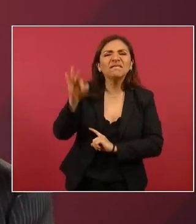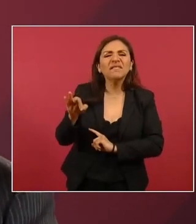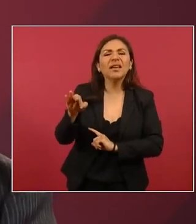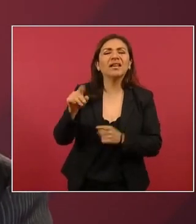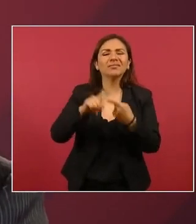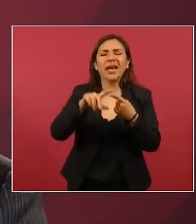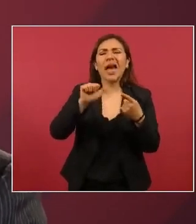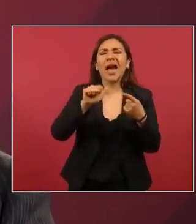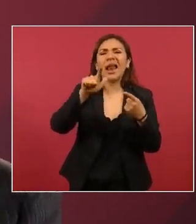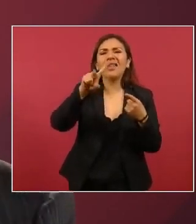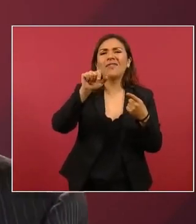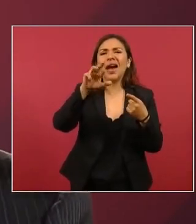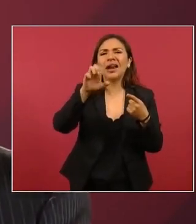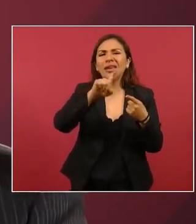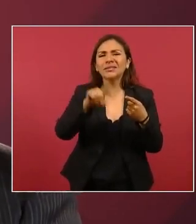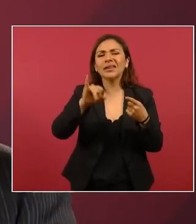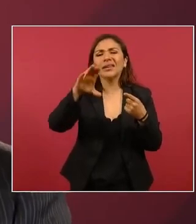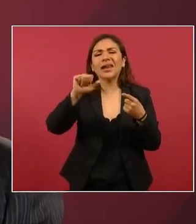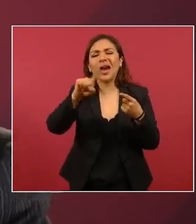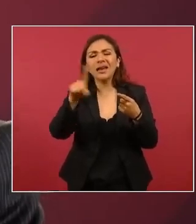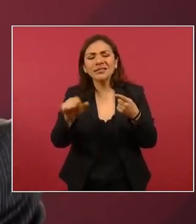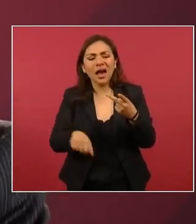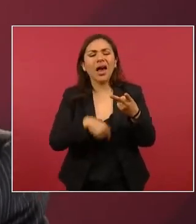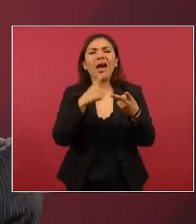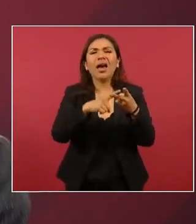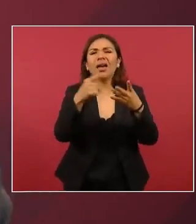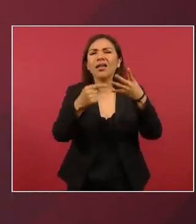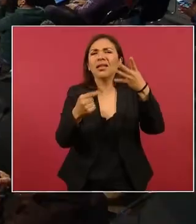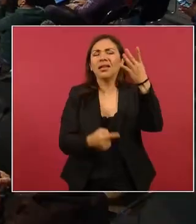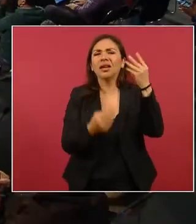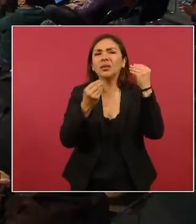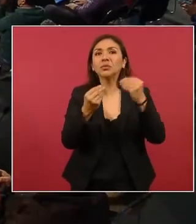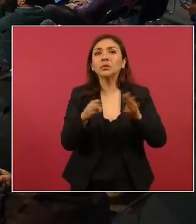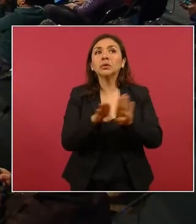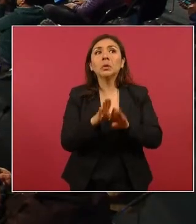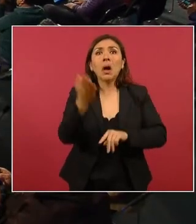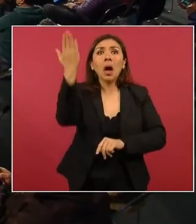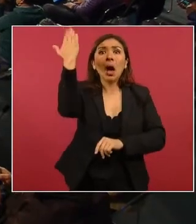Álvarez y Casa y todos ellos, que se callaron